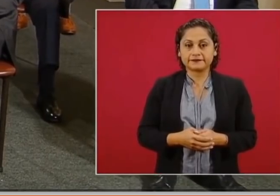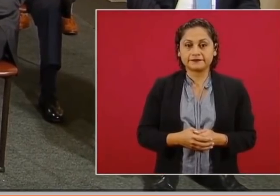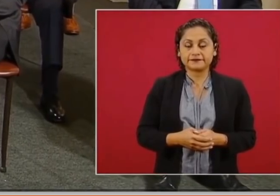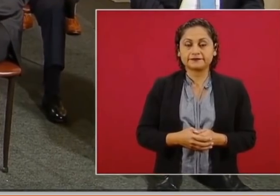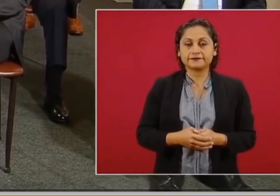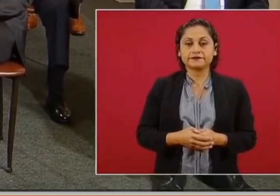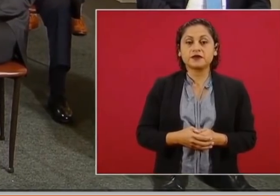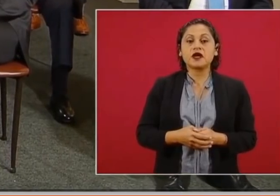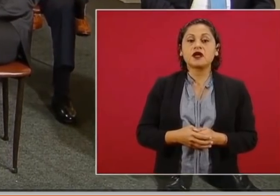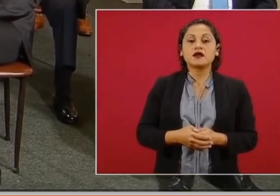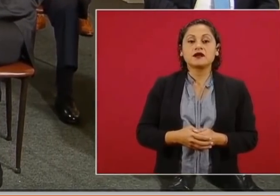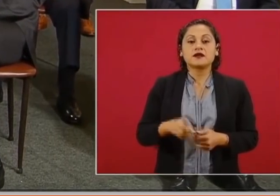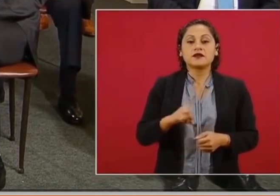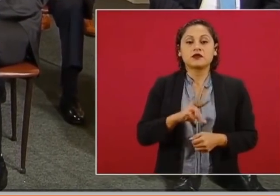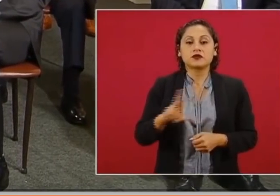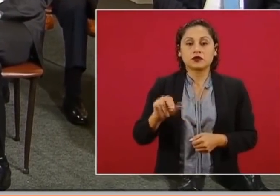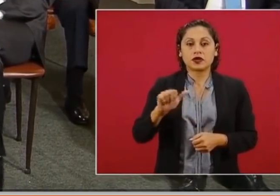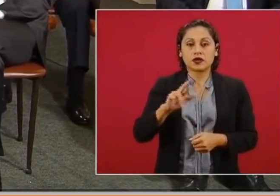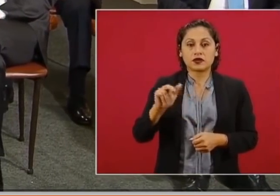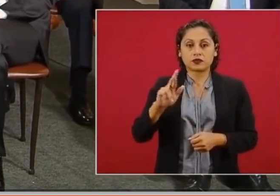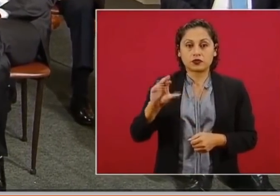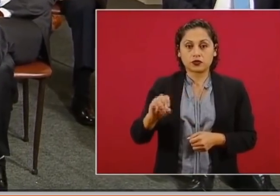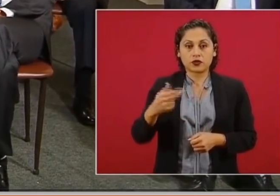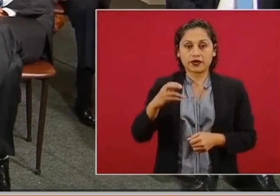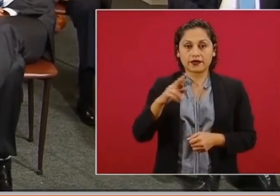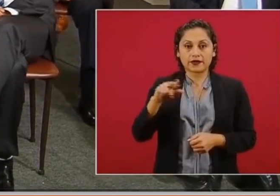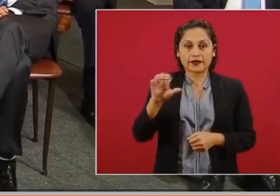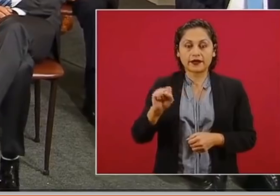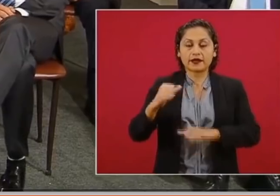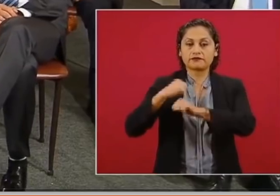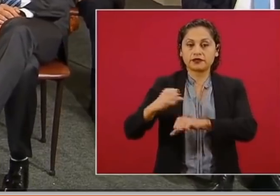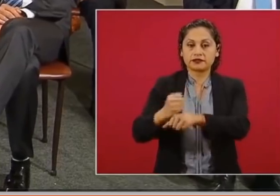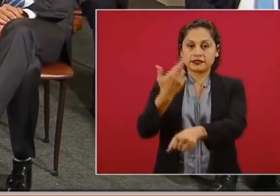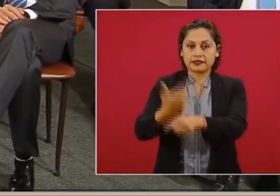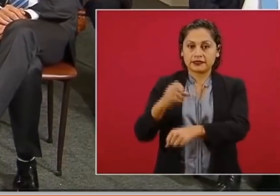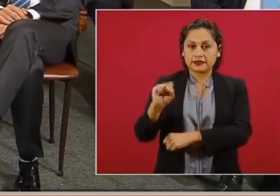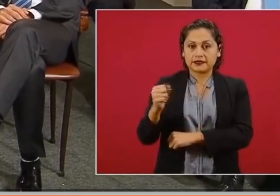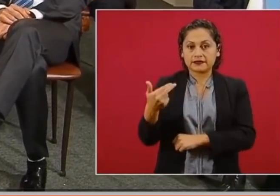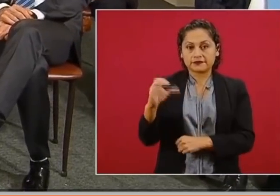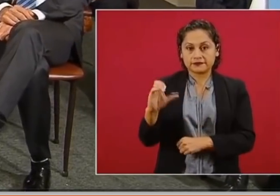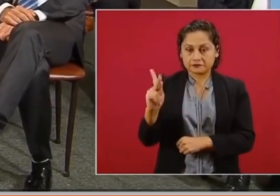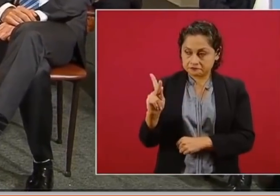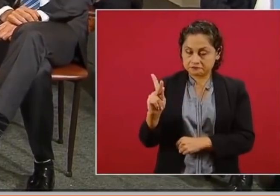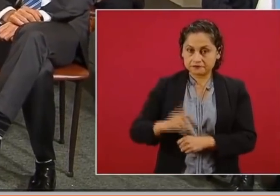El doctor Arturo Herrera, secretario de Hacienda, nos acompaña y